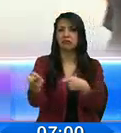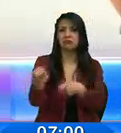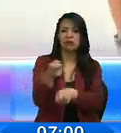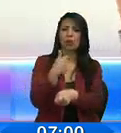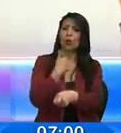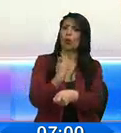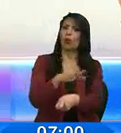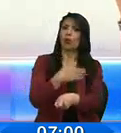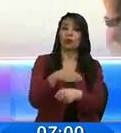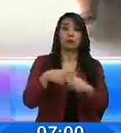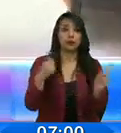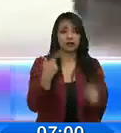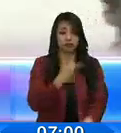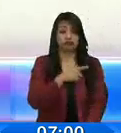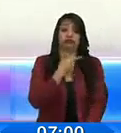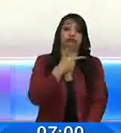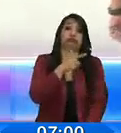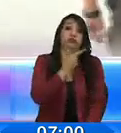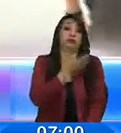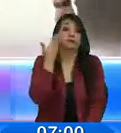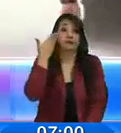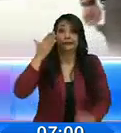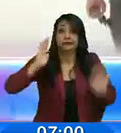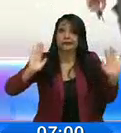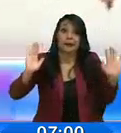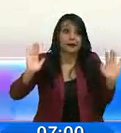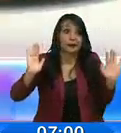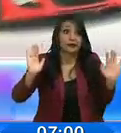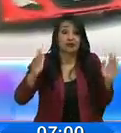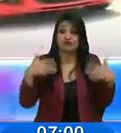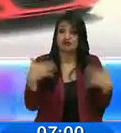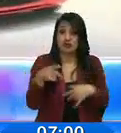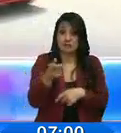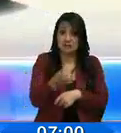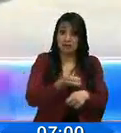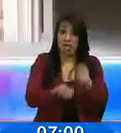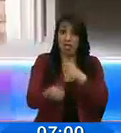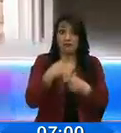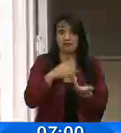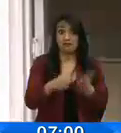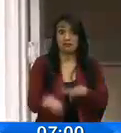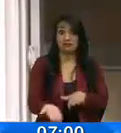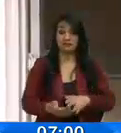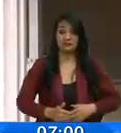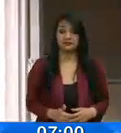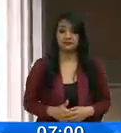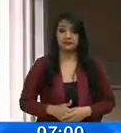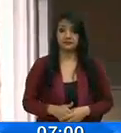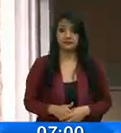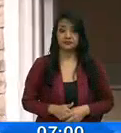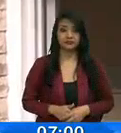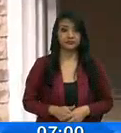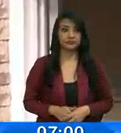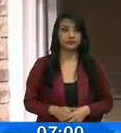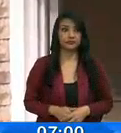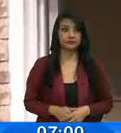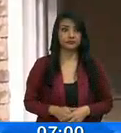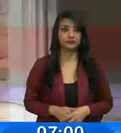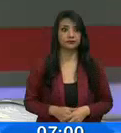por el estado en el que estaba, capaz que no se daba cuenta de la magnitud del problema. En Quito informó Iván